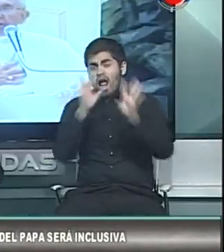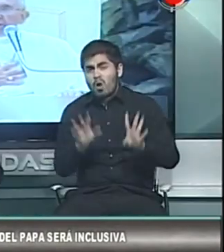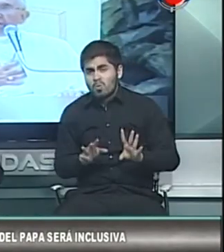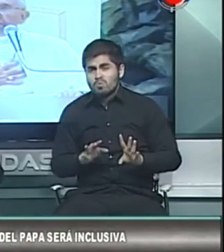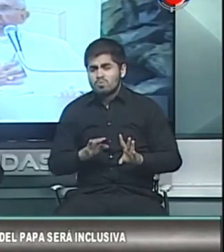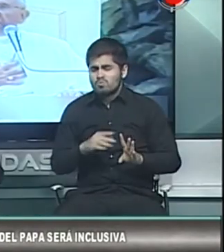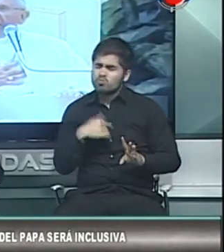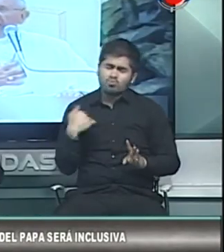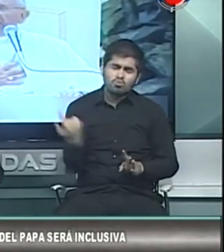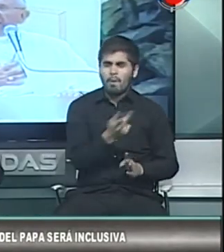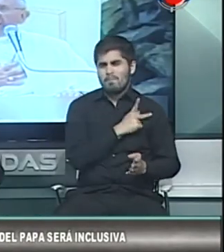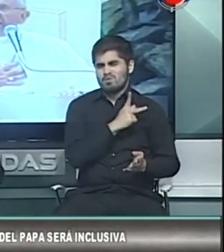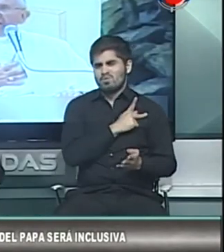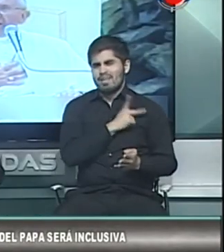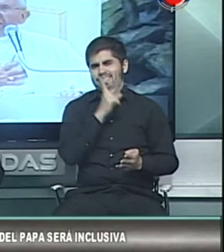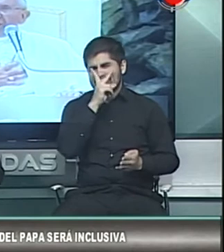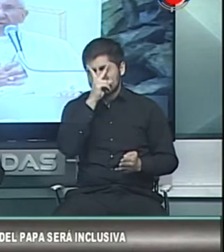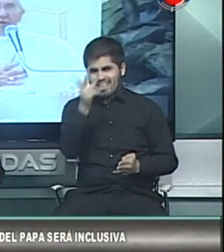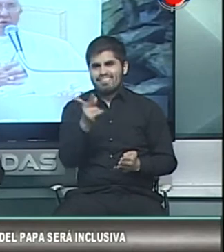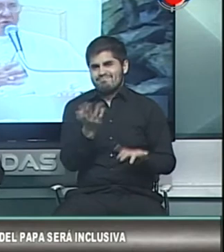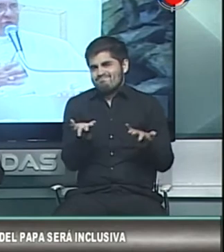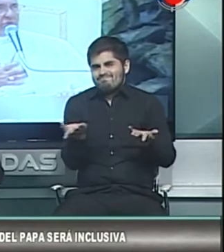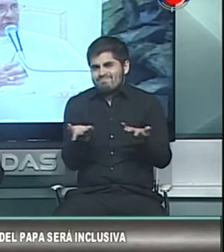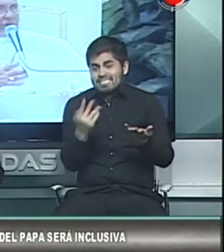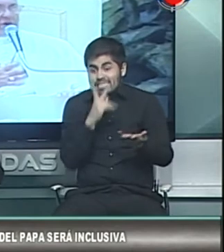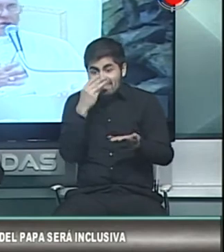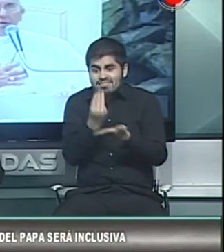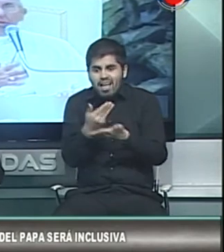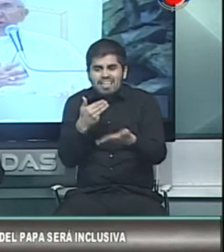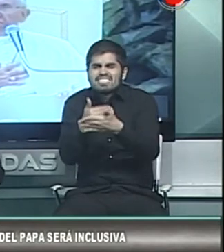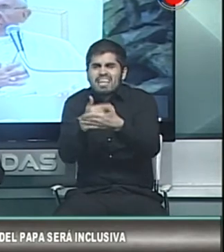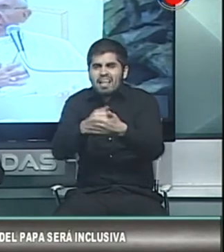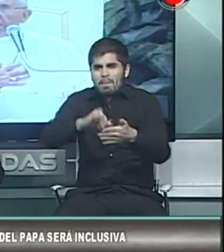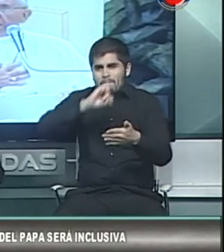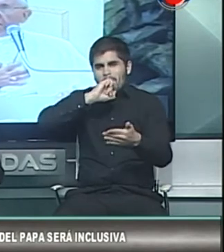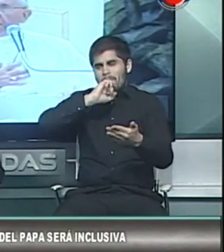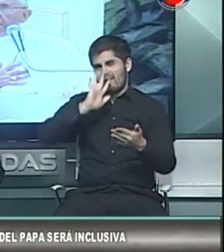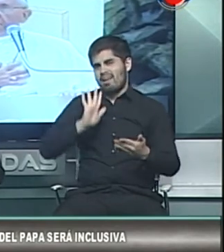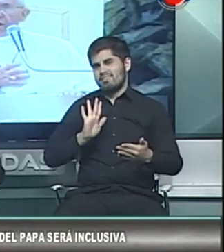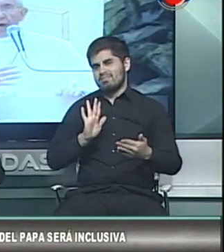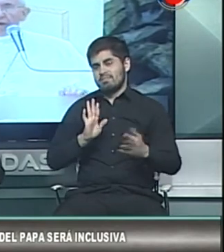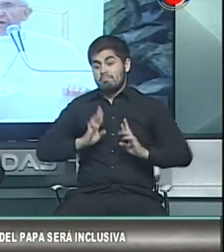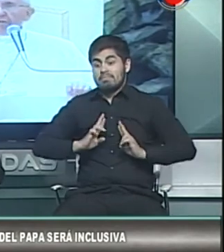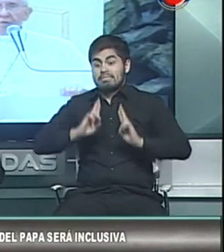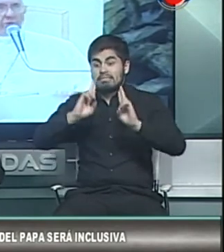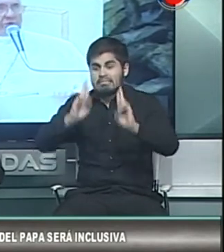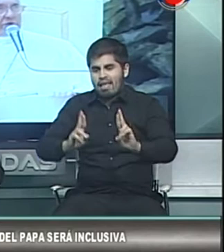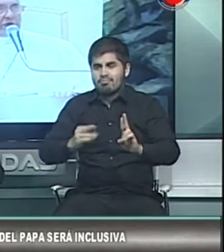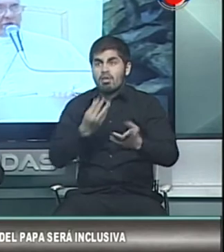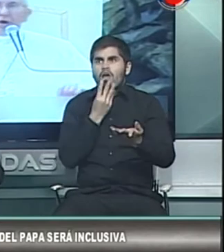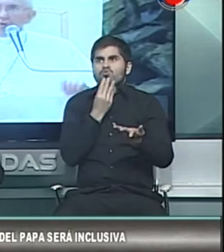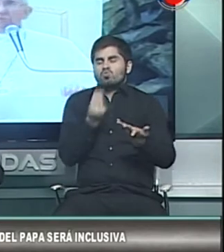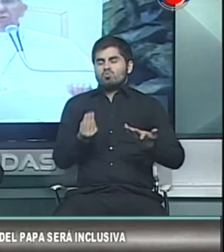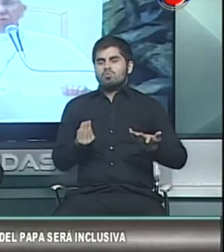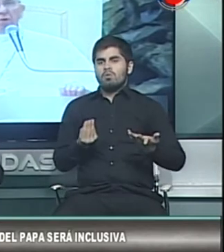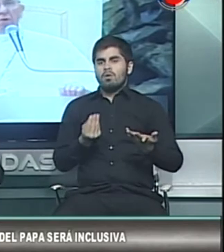no solamente las personas con discapacidad quieren estar un poco más cerca de lo que significa el vicario de Cristo, ¿verdad? Y no sé